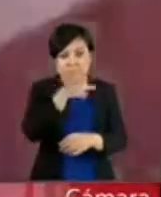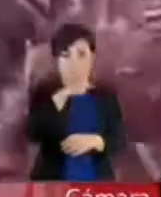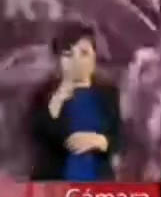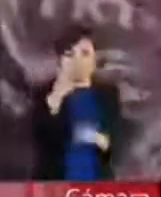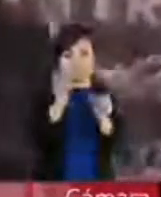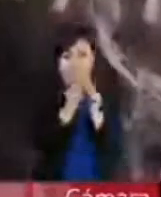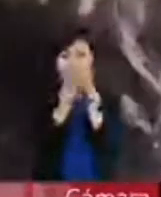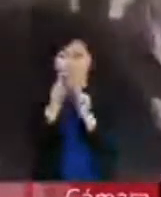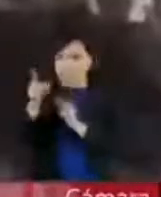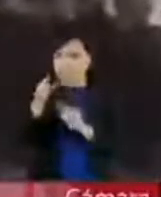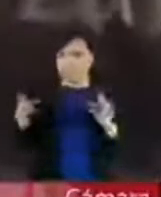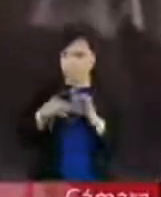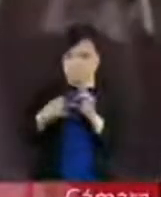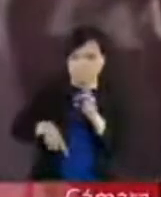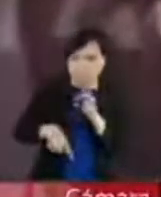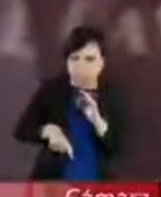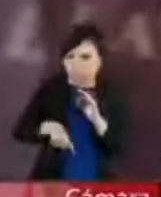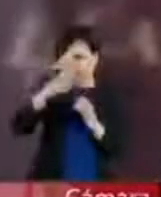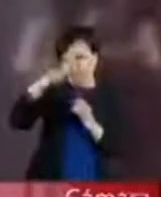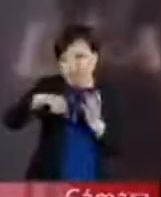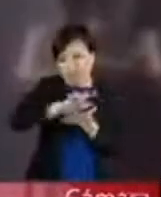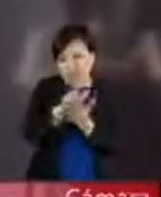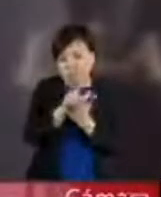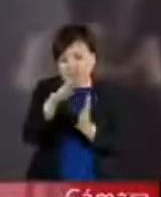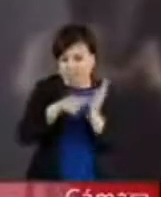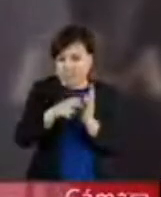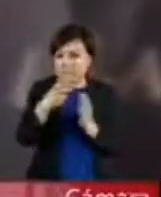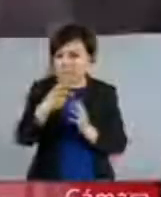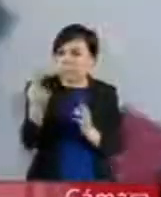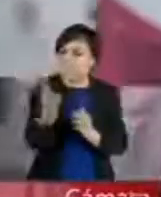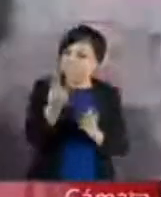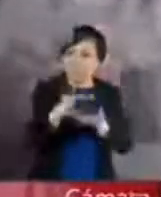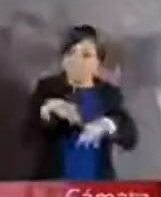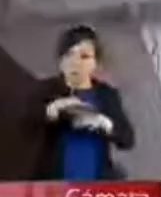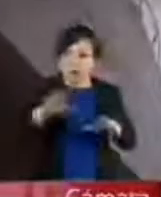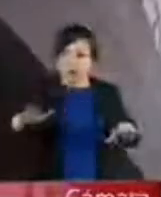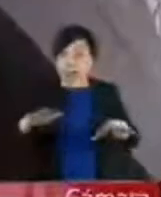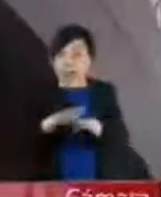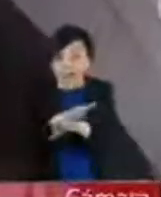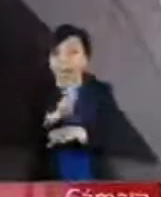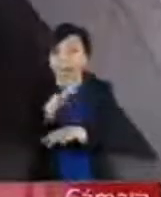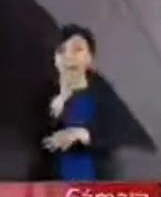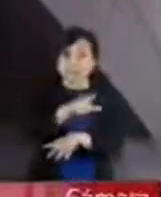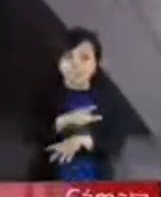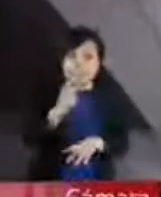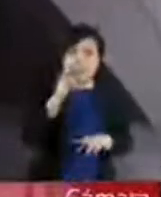de gobierno en materia regulatoria. Se trata de cambiar y